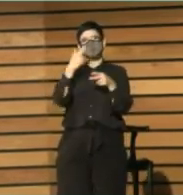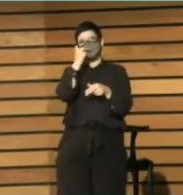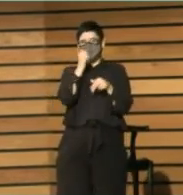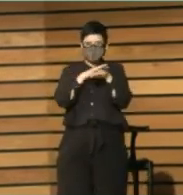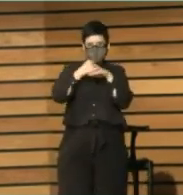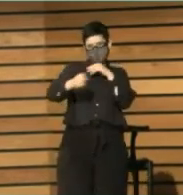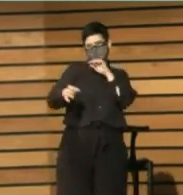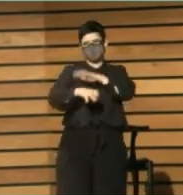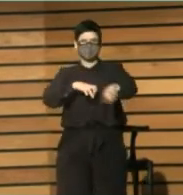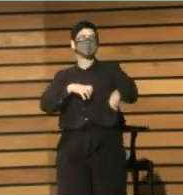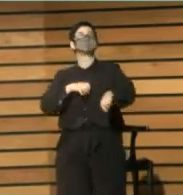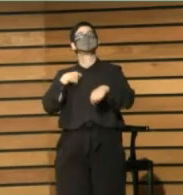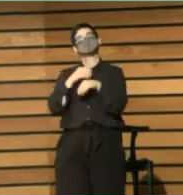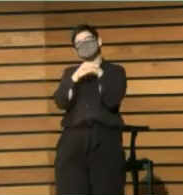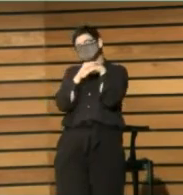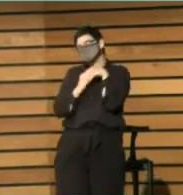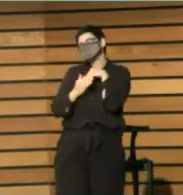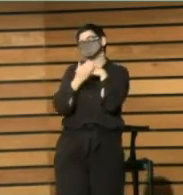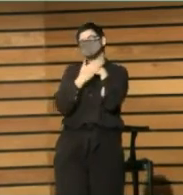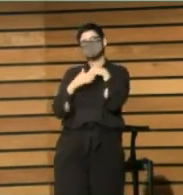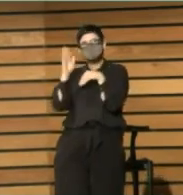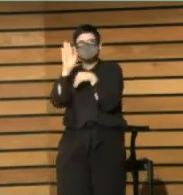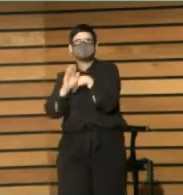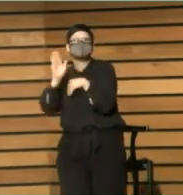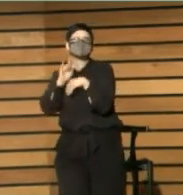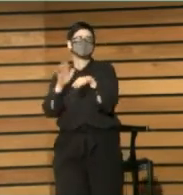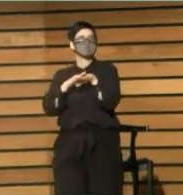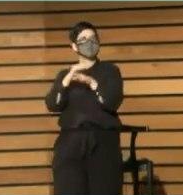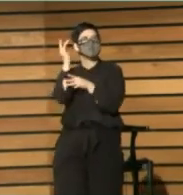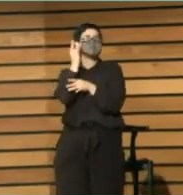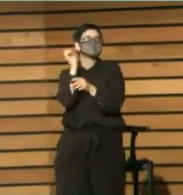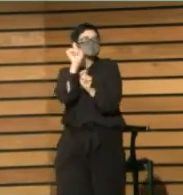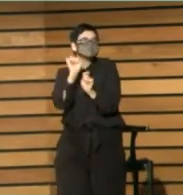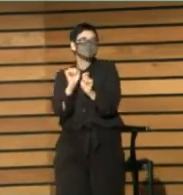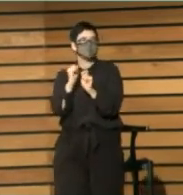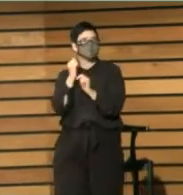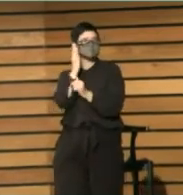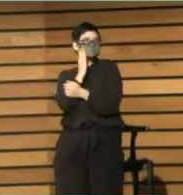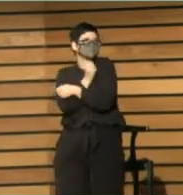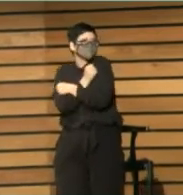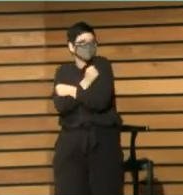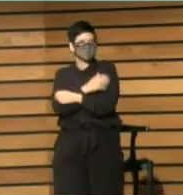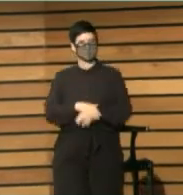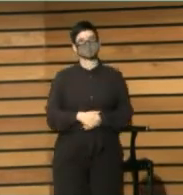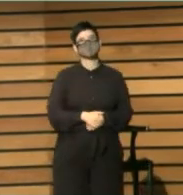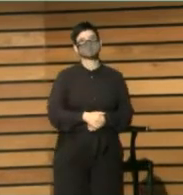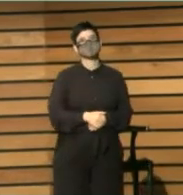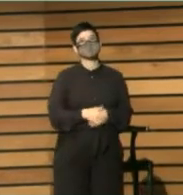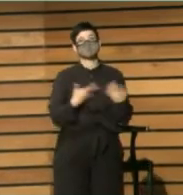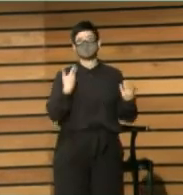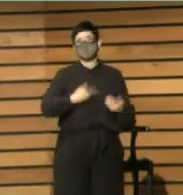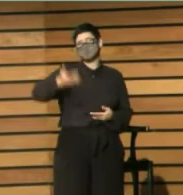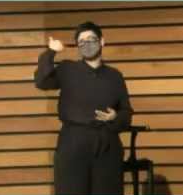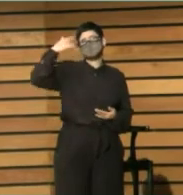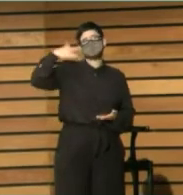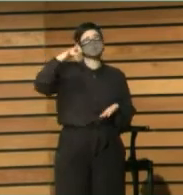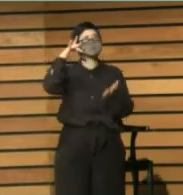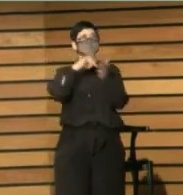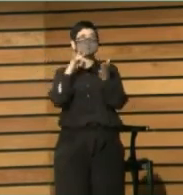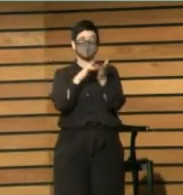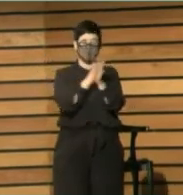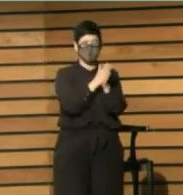necesitado de mimo o de limpieza. En aquel entonces, cuando ya leía libros, no me costaba